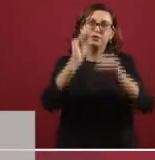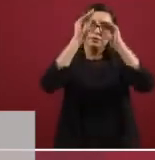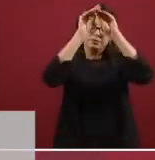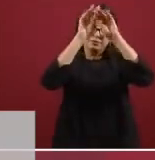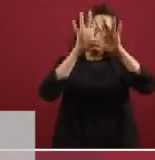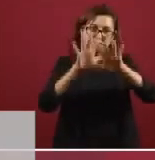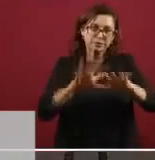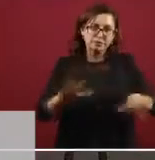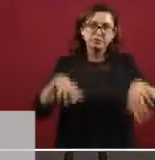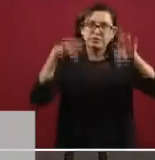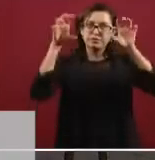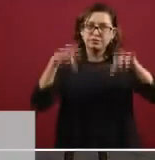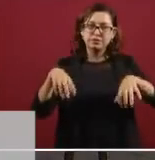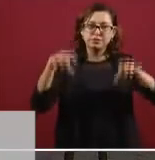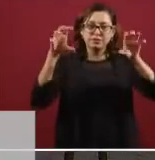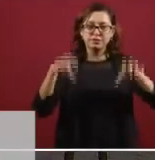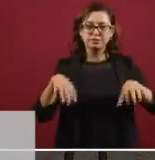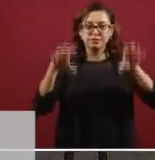en México.